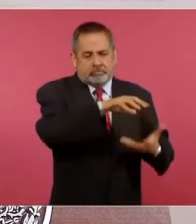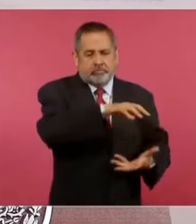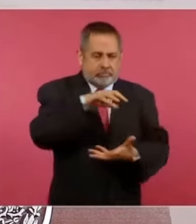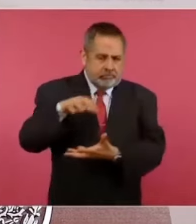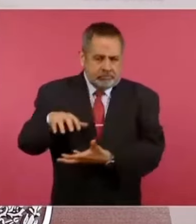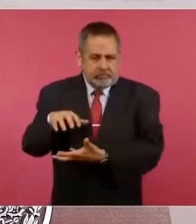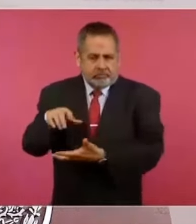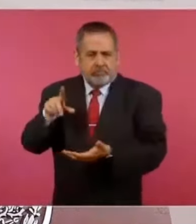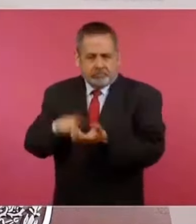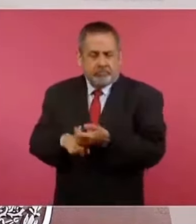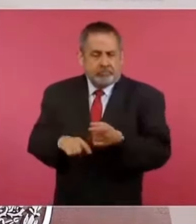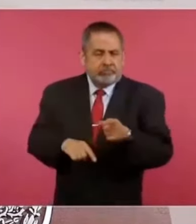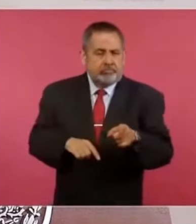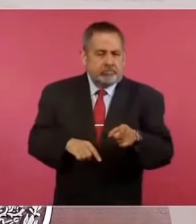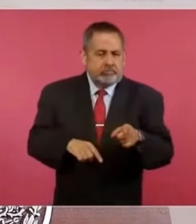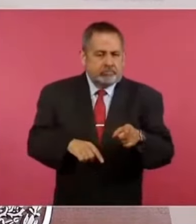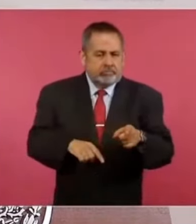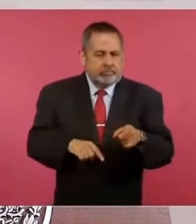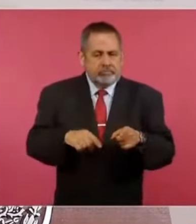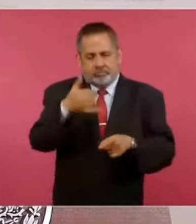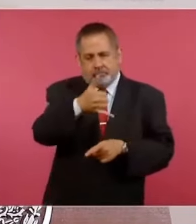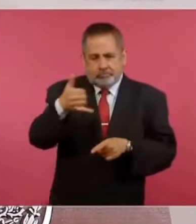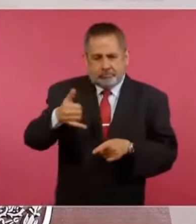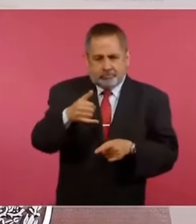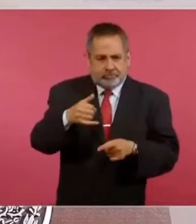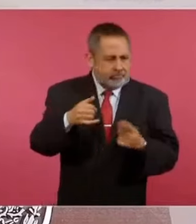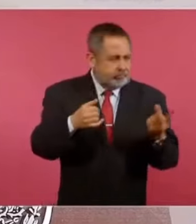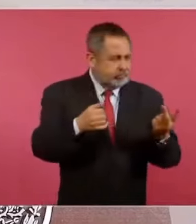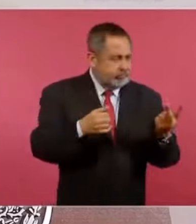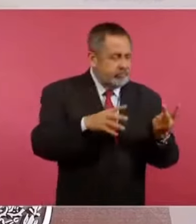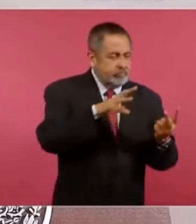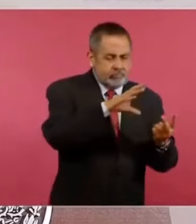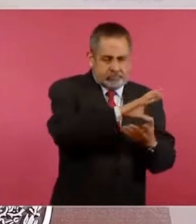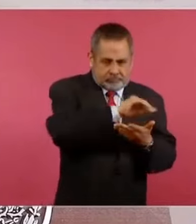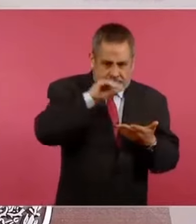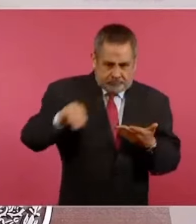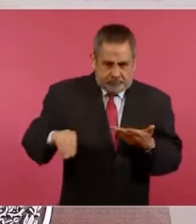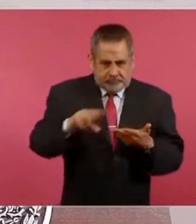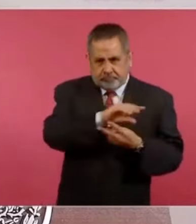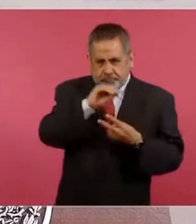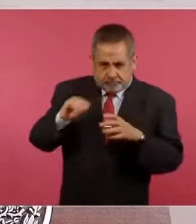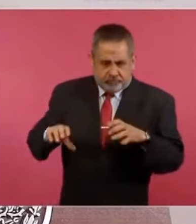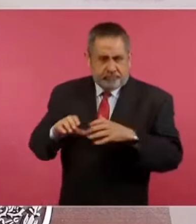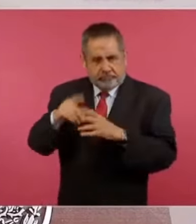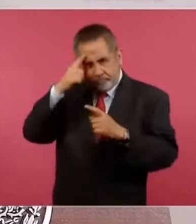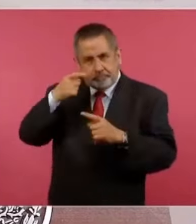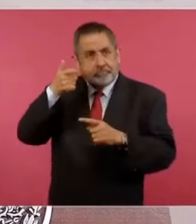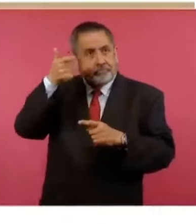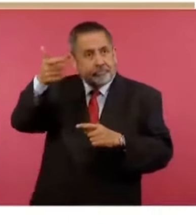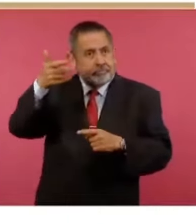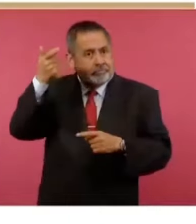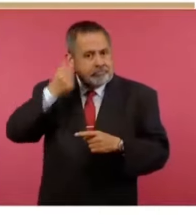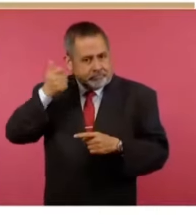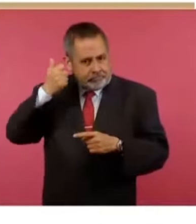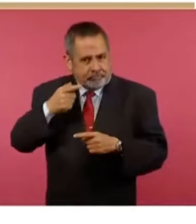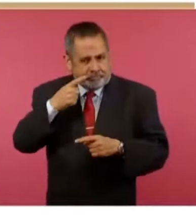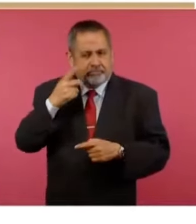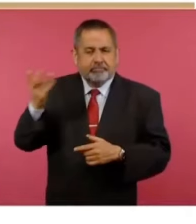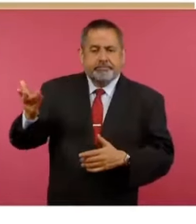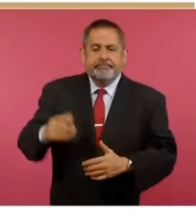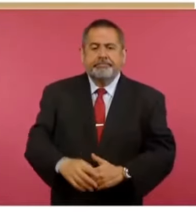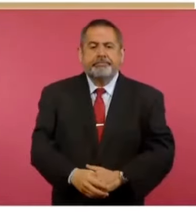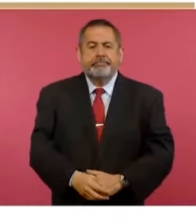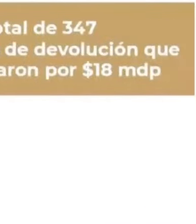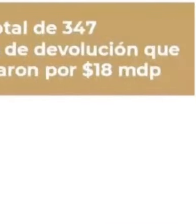vivienda de Infonavit, o sea, son ambas, tanto la de cesantía, que es la del Seguro Social, y la de